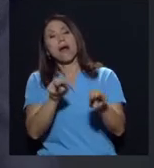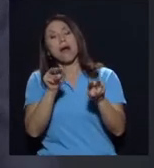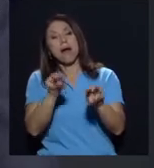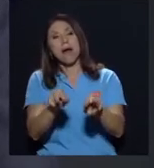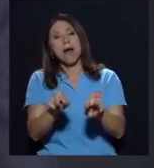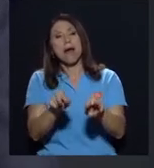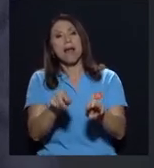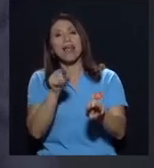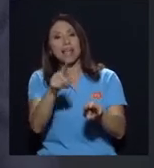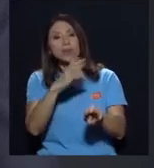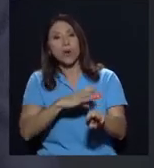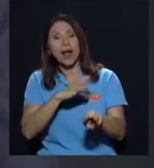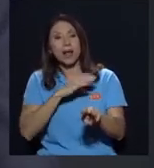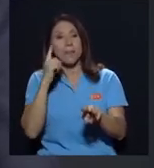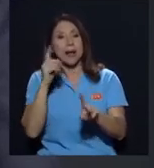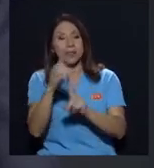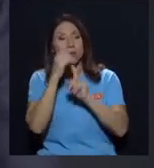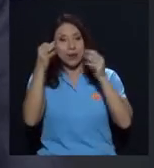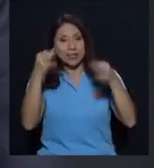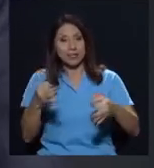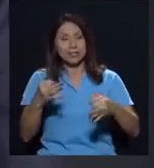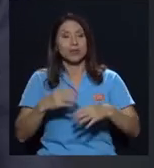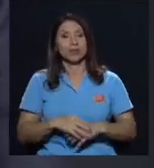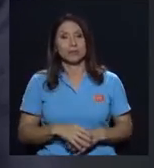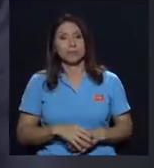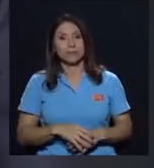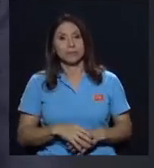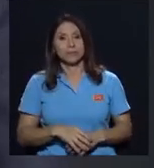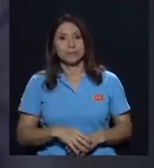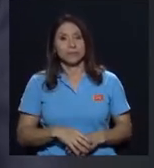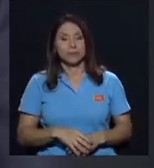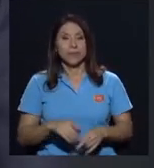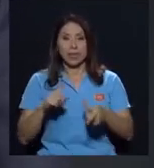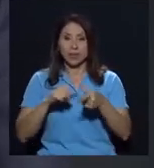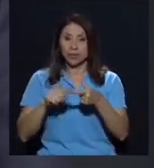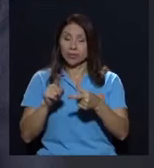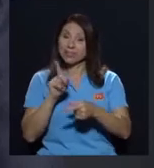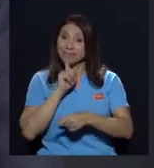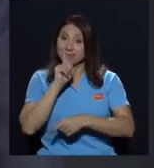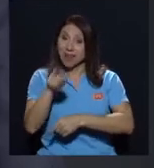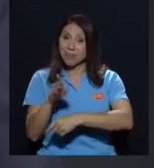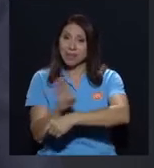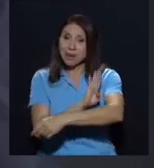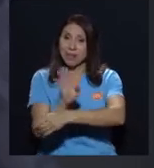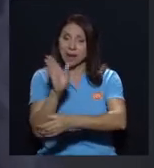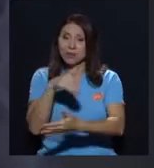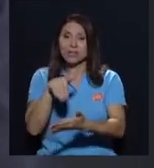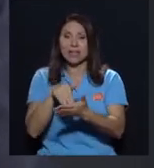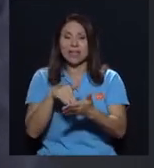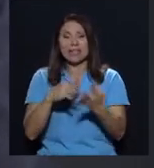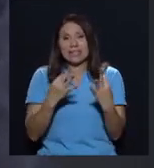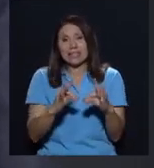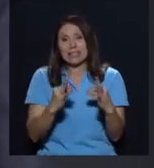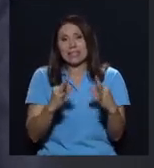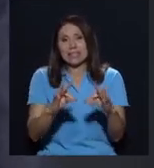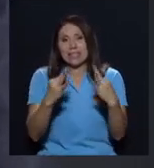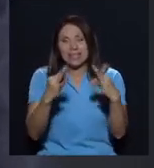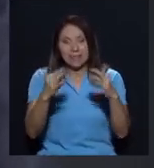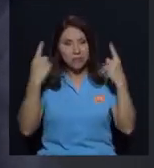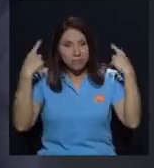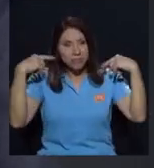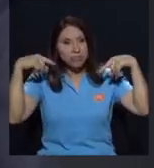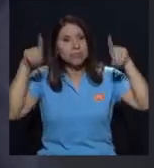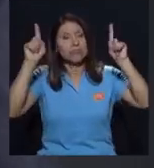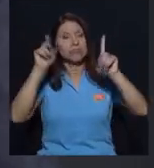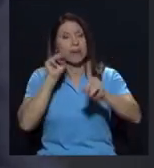para tomar sus decisiones la idea y entonces de que el banco realmente trate de llegar a esa meta de inflación eso es un